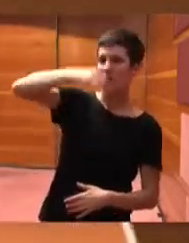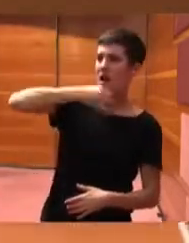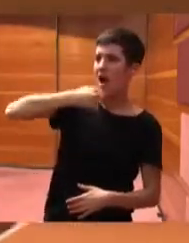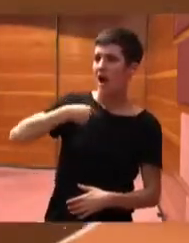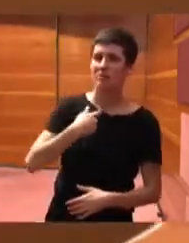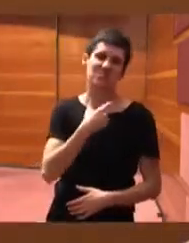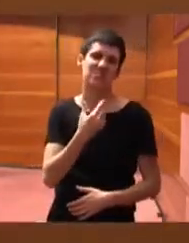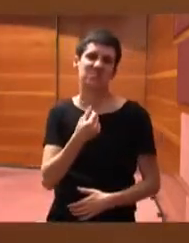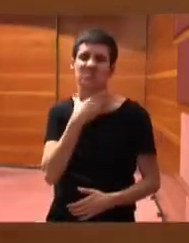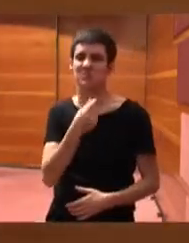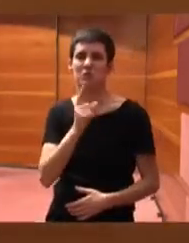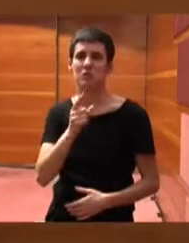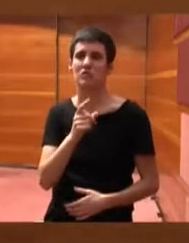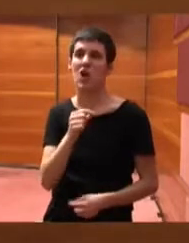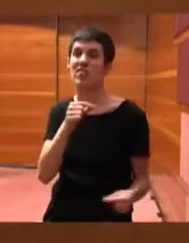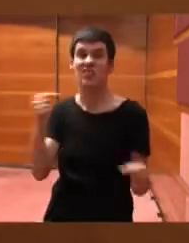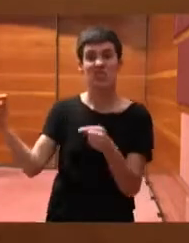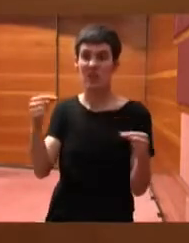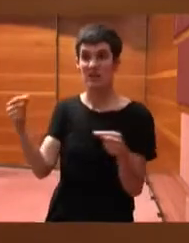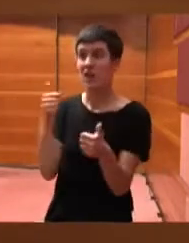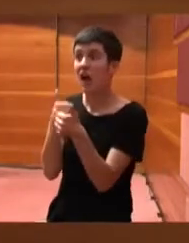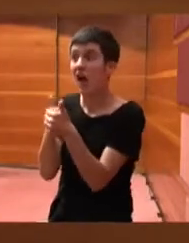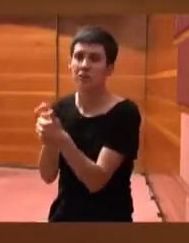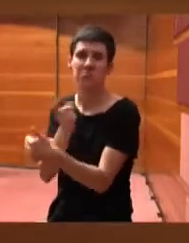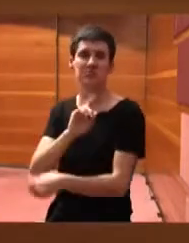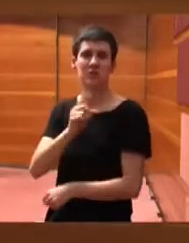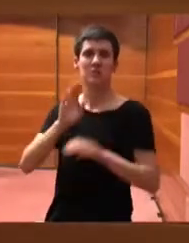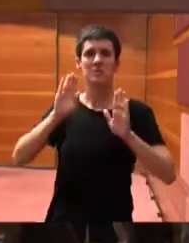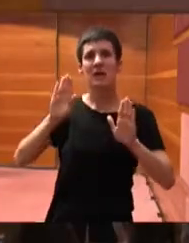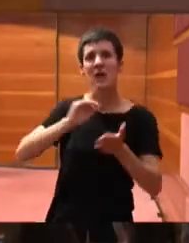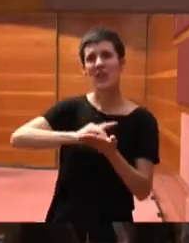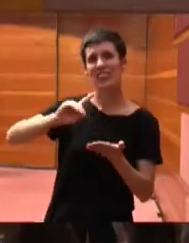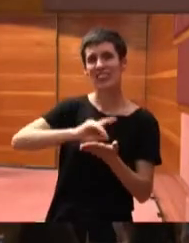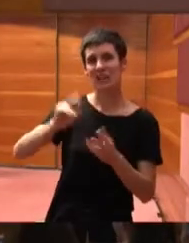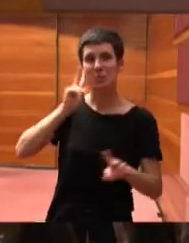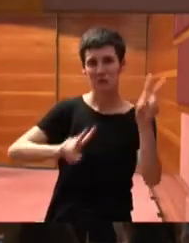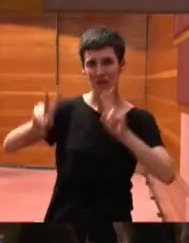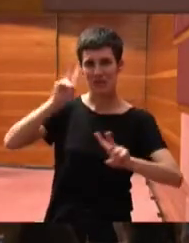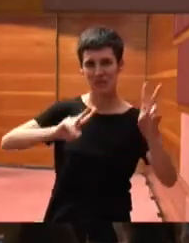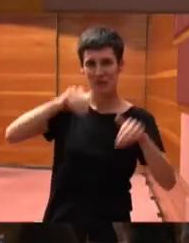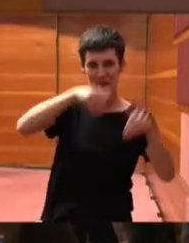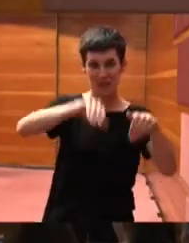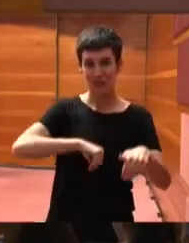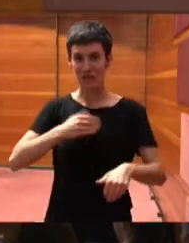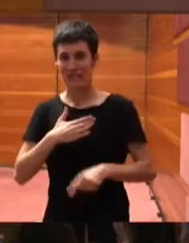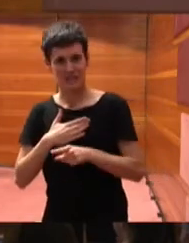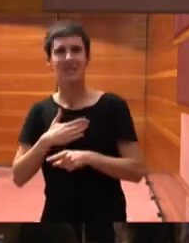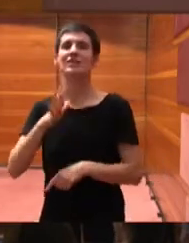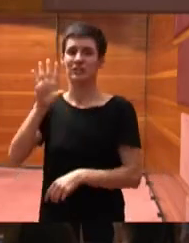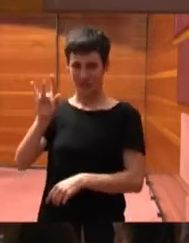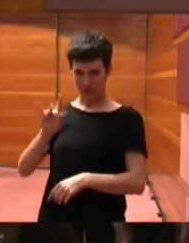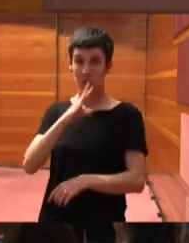¿Los debates? Yo no los he seguido. Pero las visualizaciones de los datos del día después, eso sí. ¿Vale? ¿Por